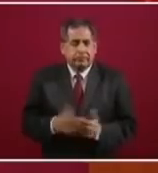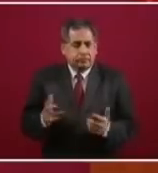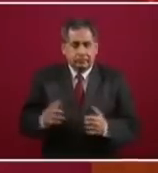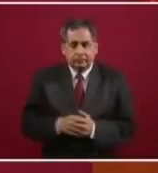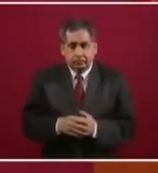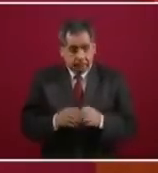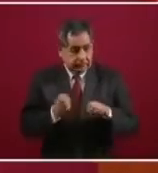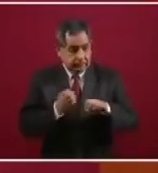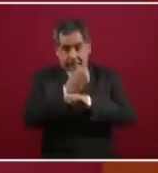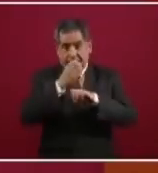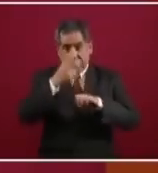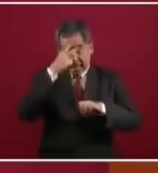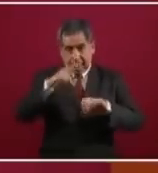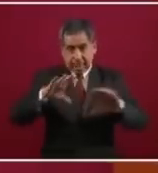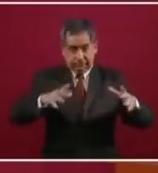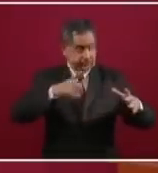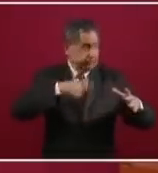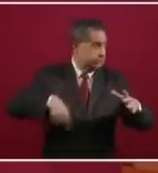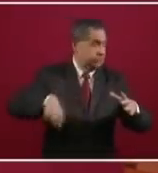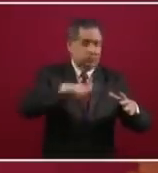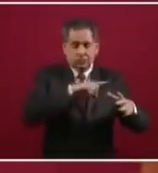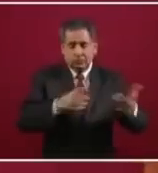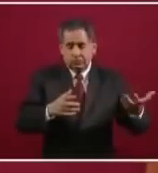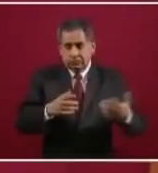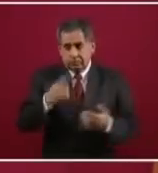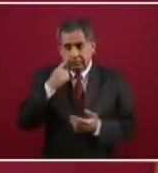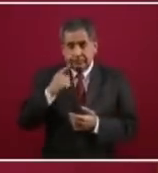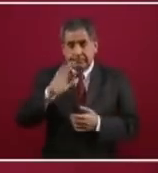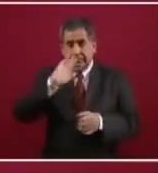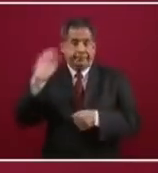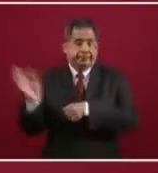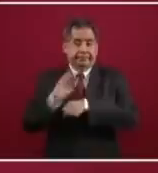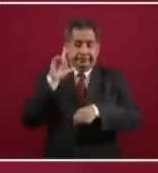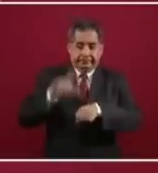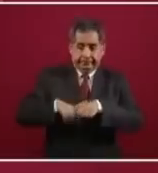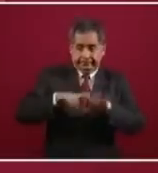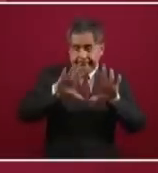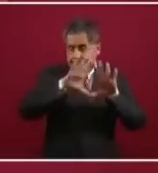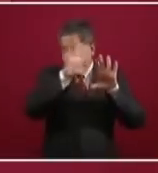en el Estado de México. Bueno, a nivel federal,